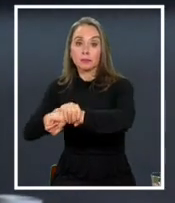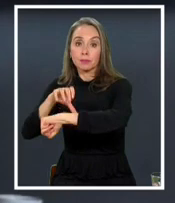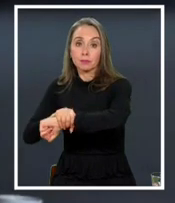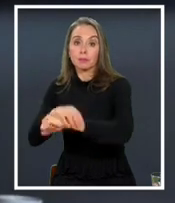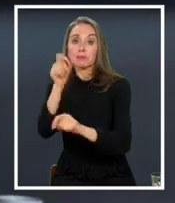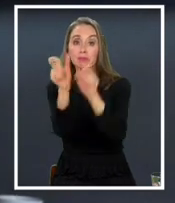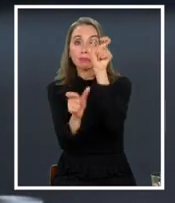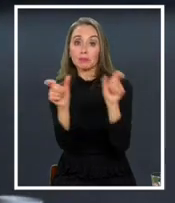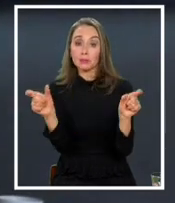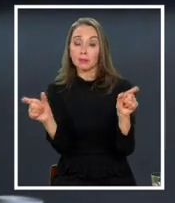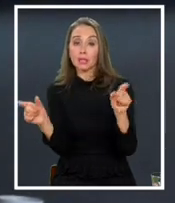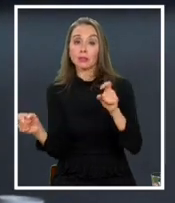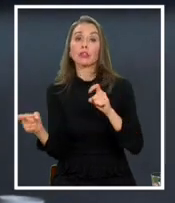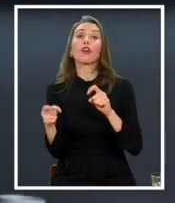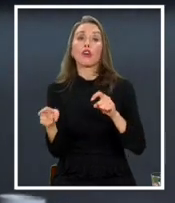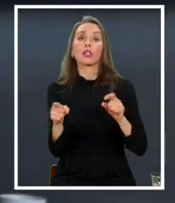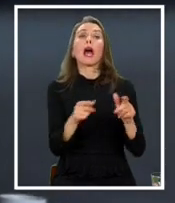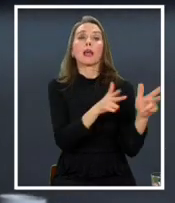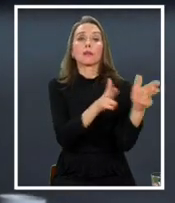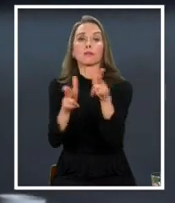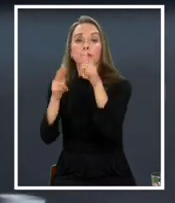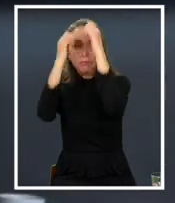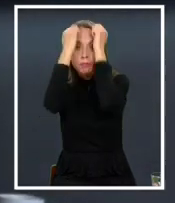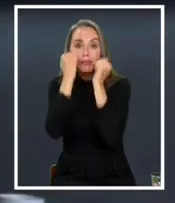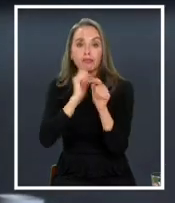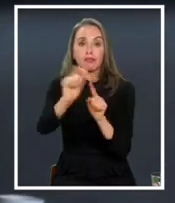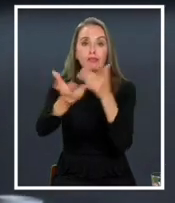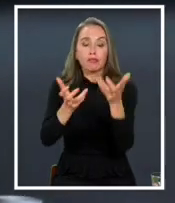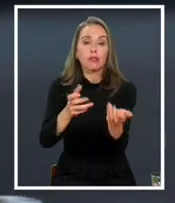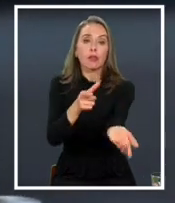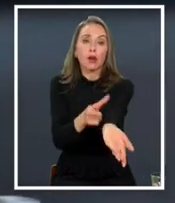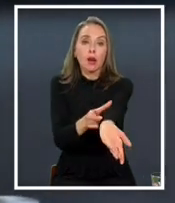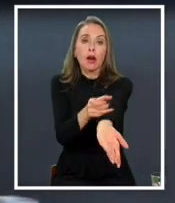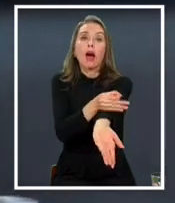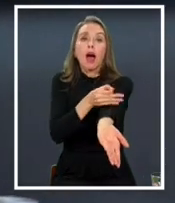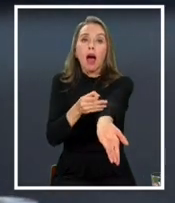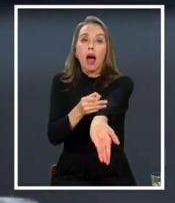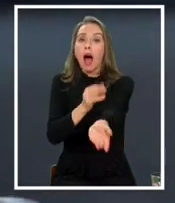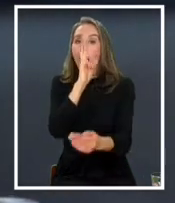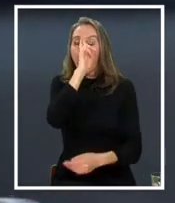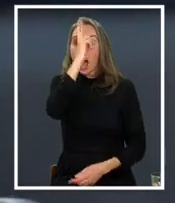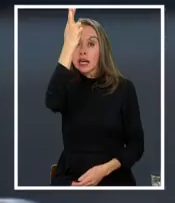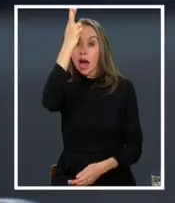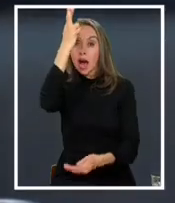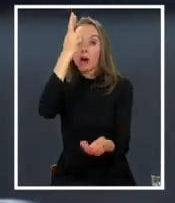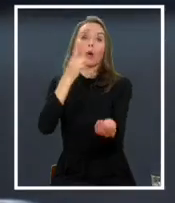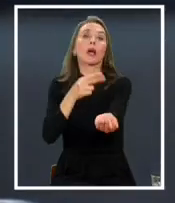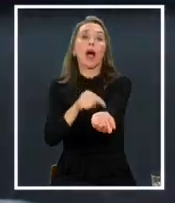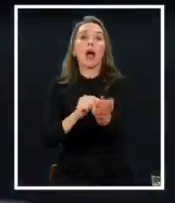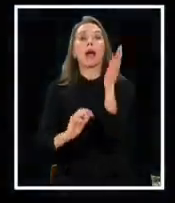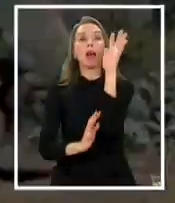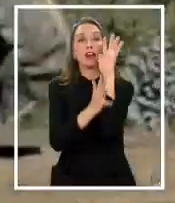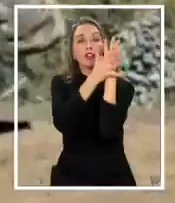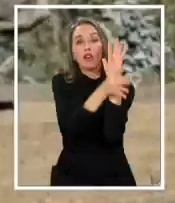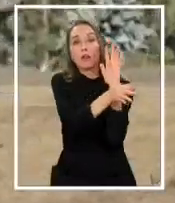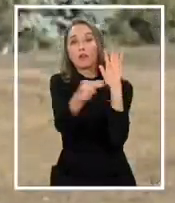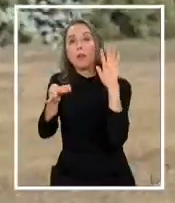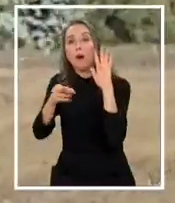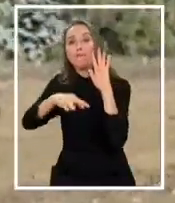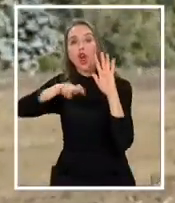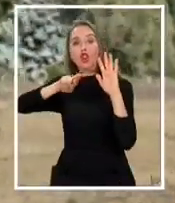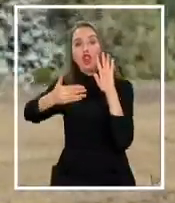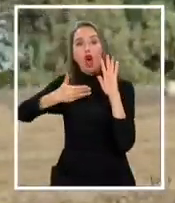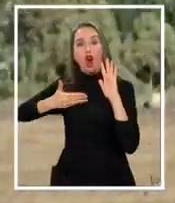varias personas vinculadas a estos hechos de violencia, tanto en la provincia de Arauco como en la parte norte de la región de la Araucanía. Hasta